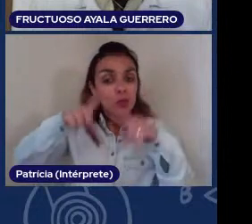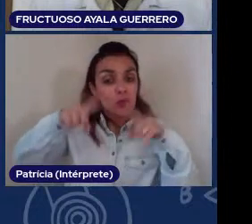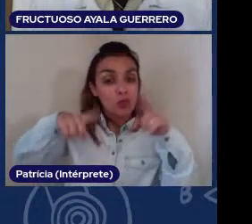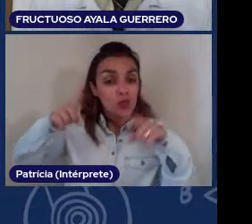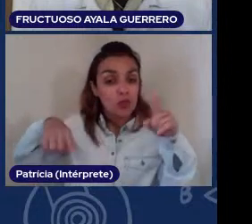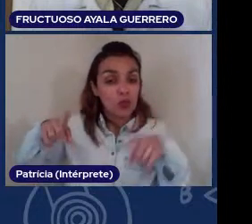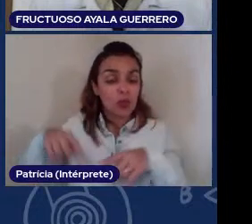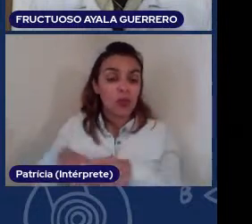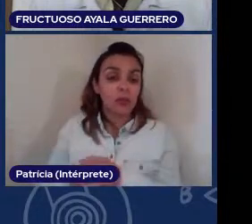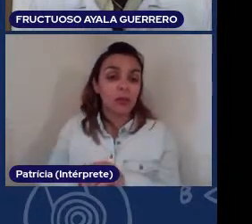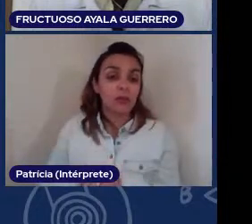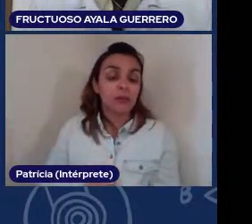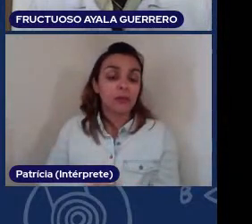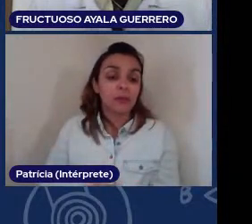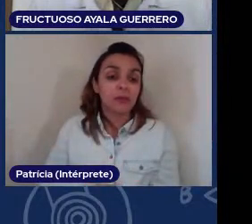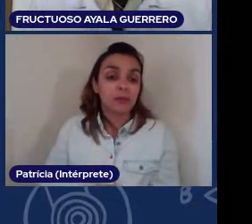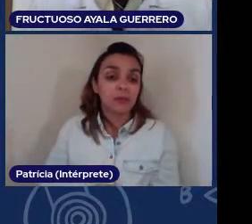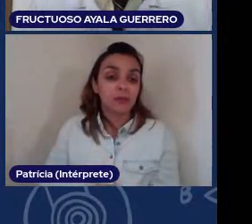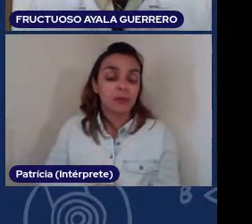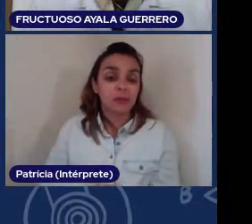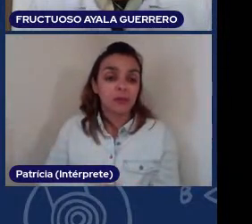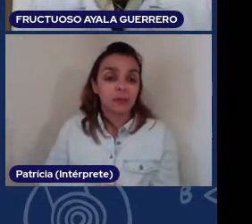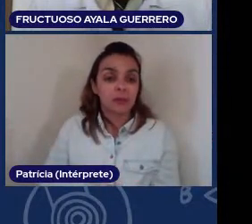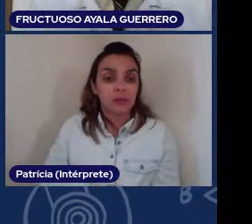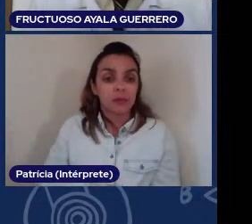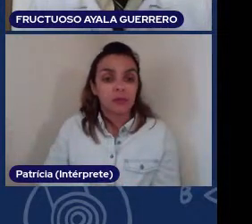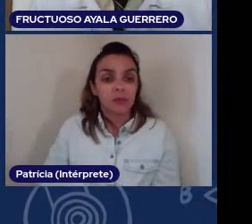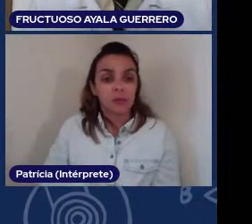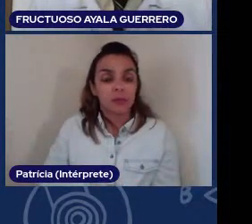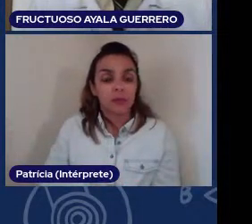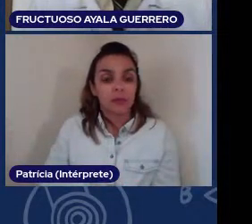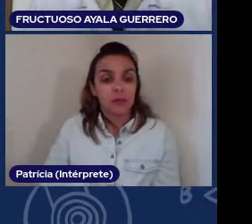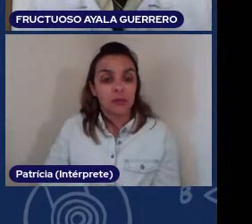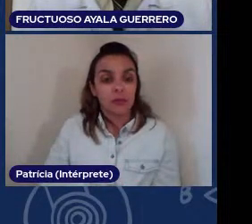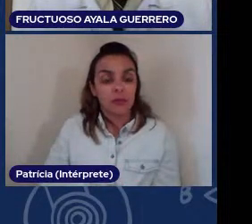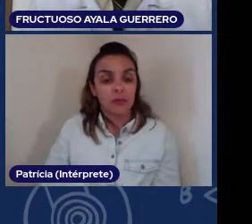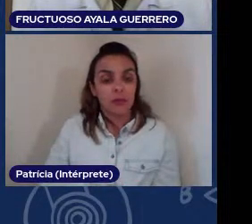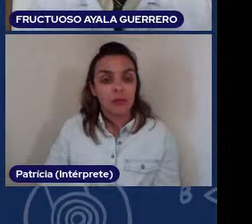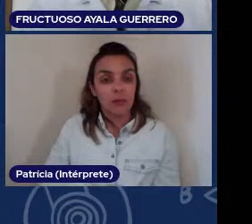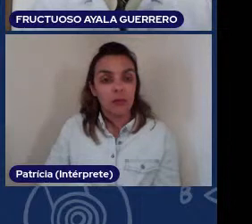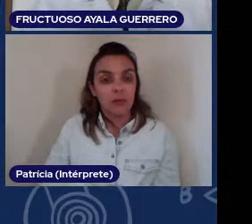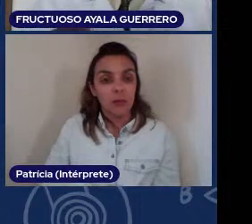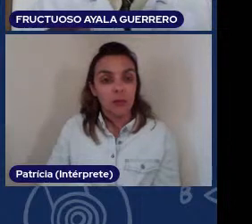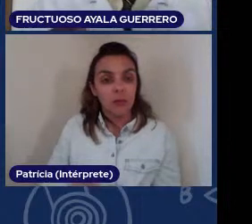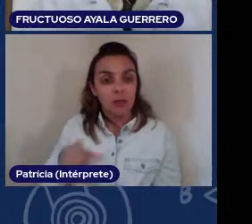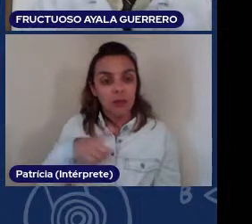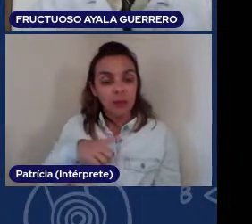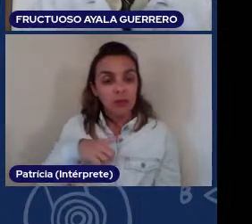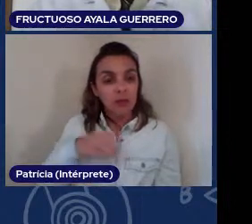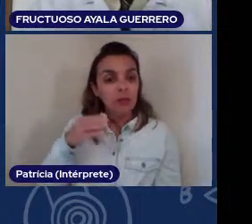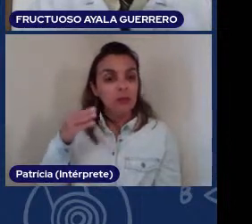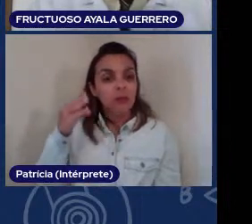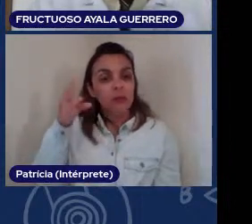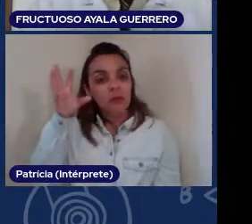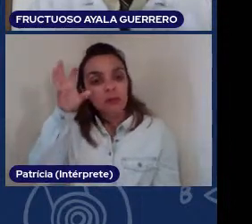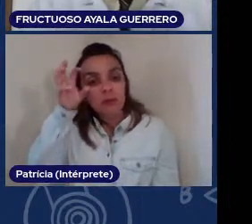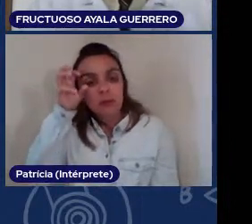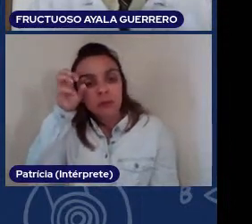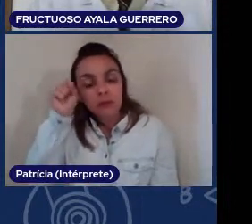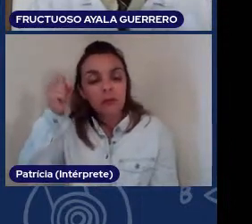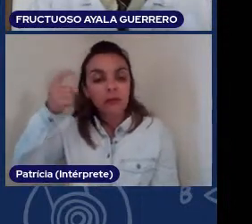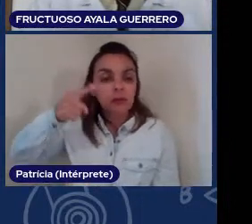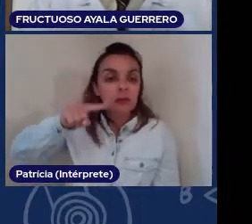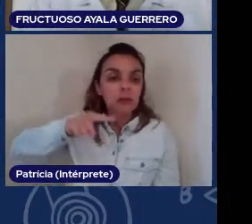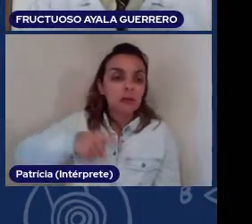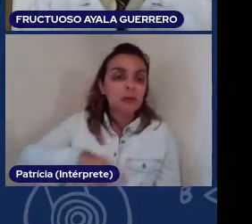que regularmente se le atribuyen a la fase de sueño MOR, como es la maduración cerebral. El sueño